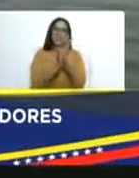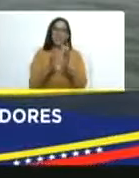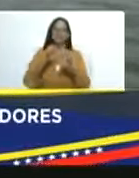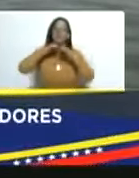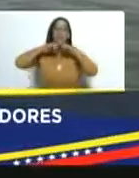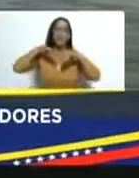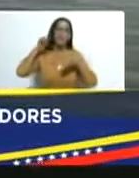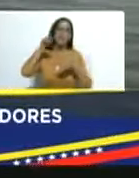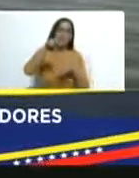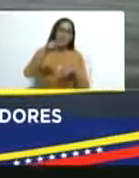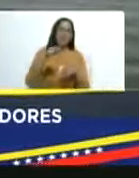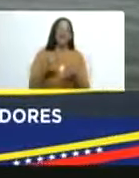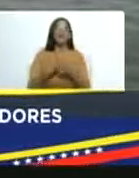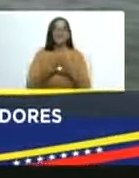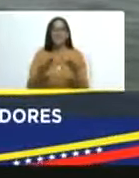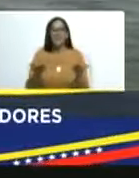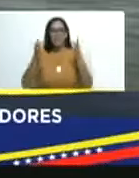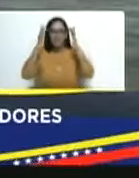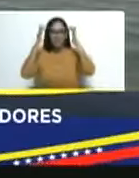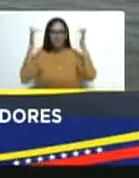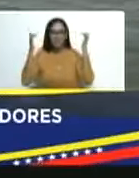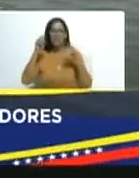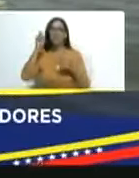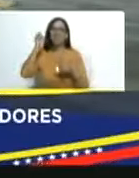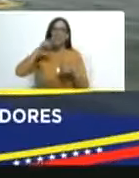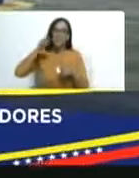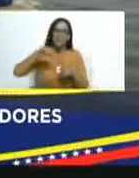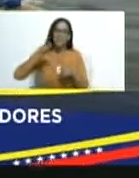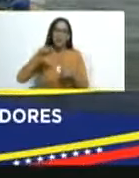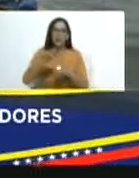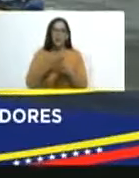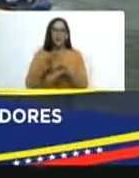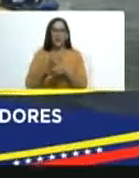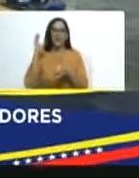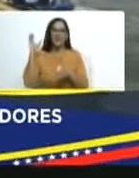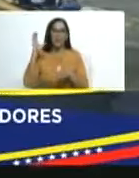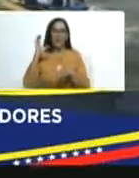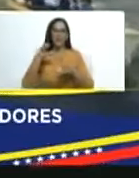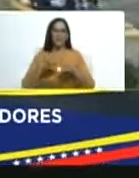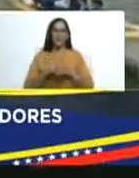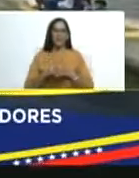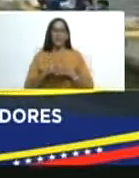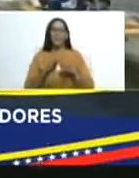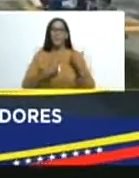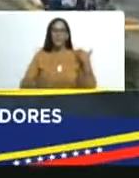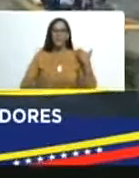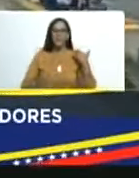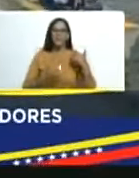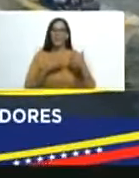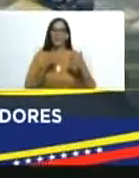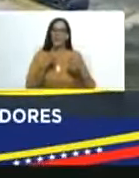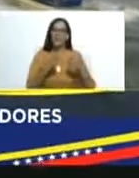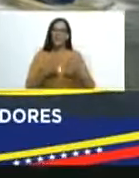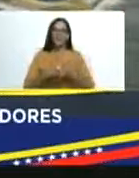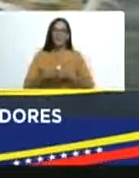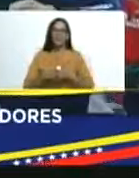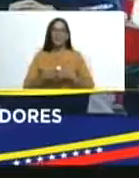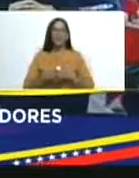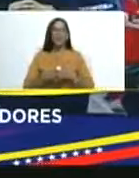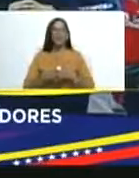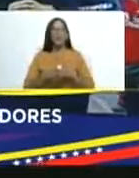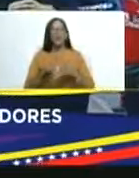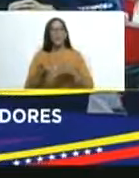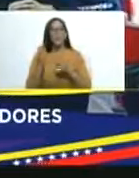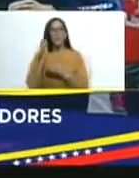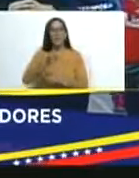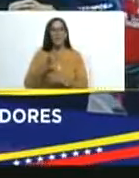bendiga y te dé la sabiduría que tú necesitas para gobernar esta patria. Presidente, quiero decirte que los pescadores